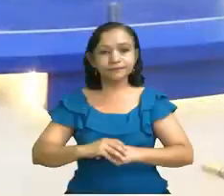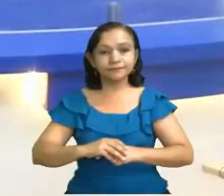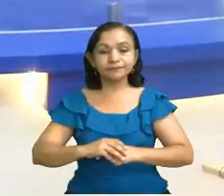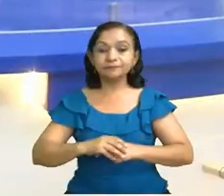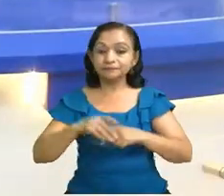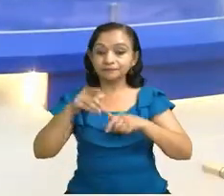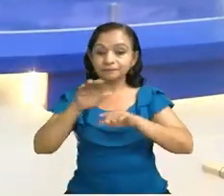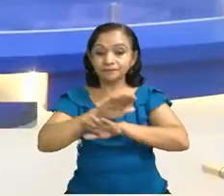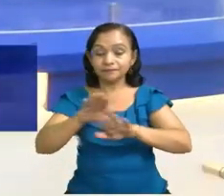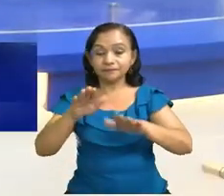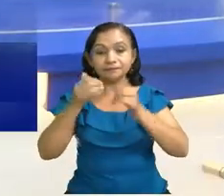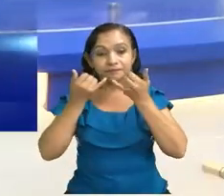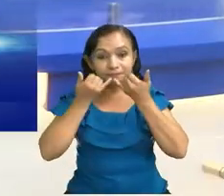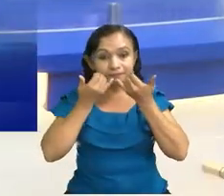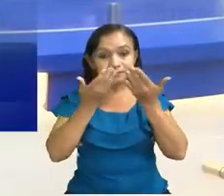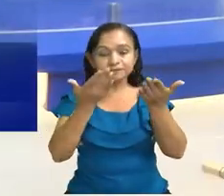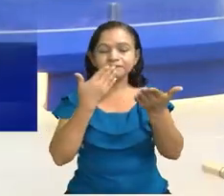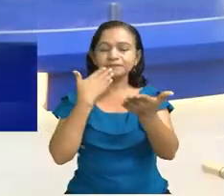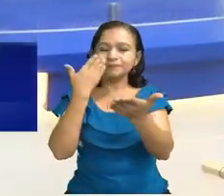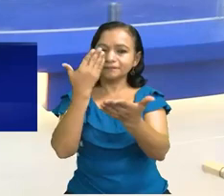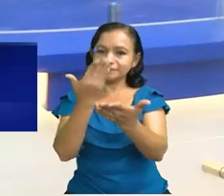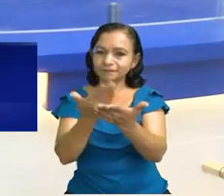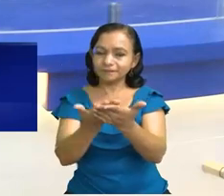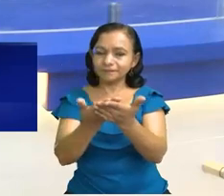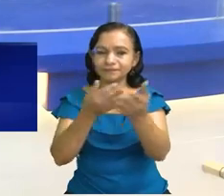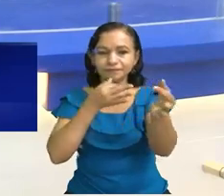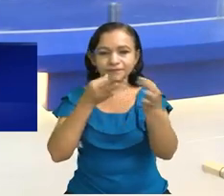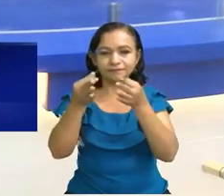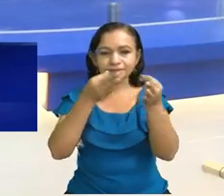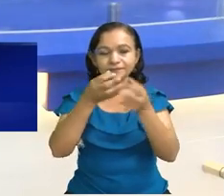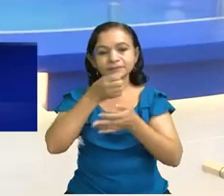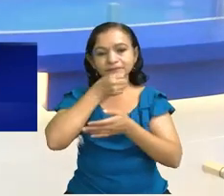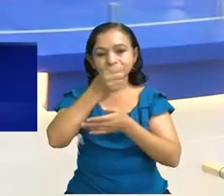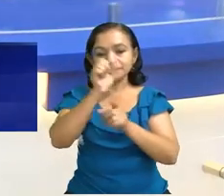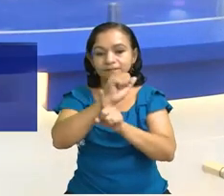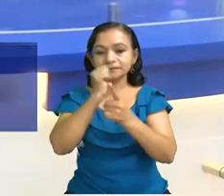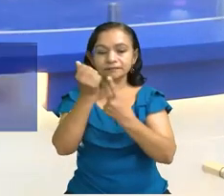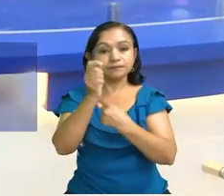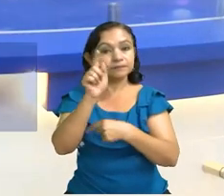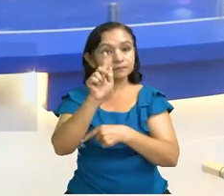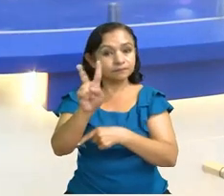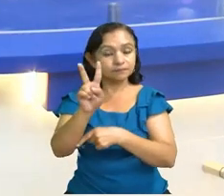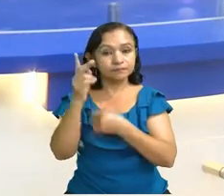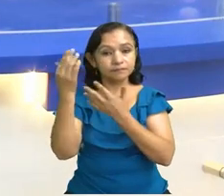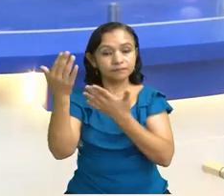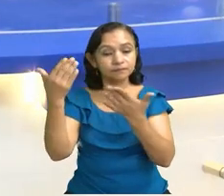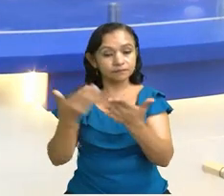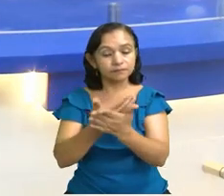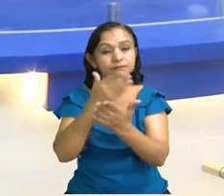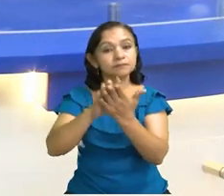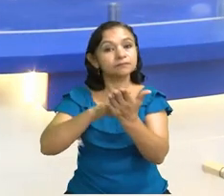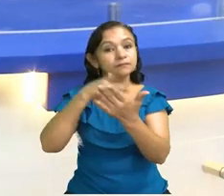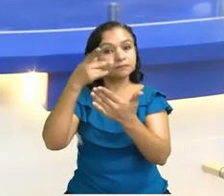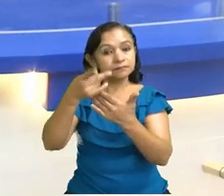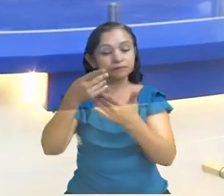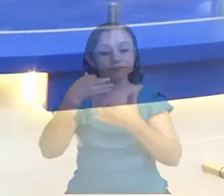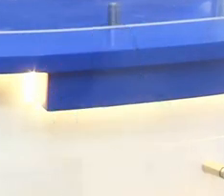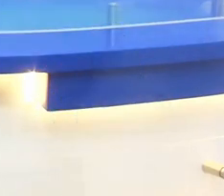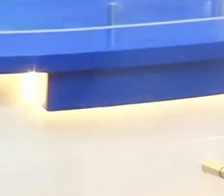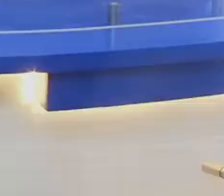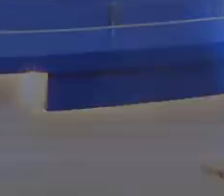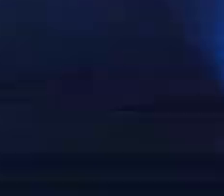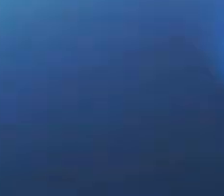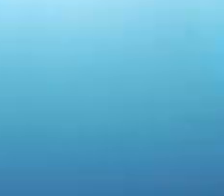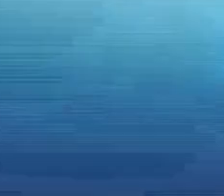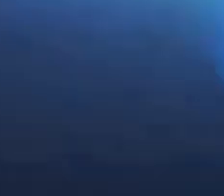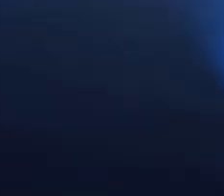Hasta aquí nuestras informaciones. Gracias por haberse informado con Noticias Asamblea TV. Les esperamos en nuestras próximas ediciones.